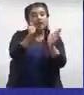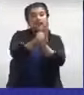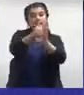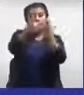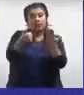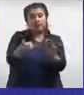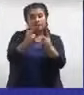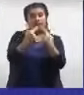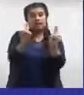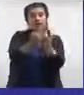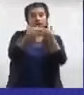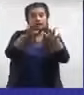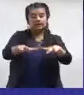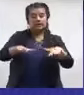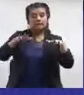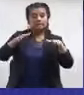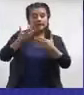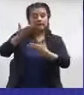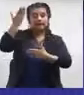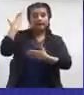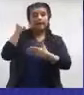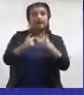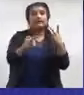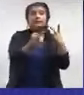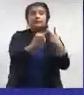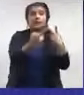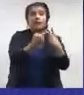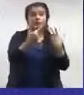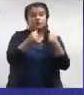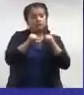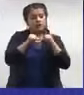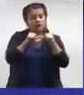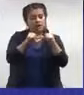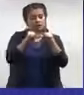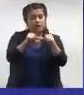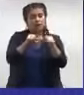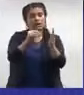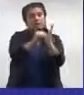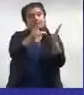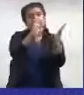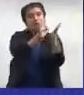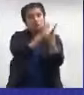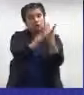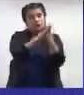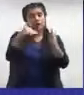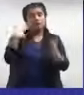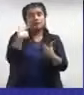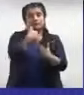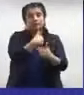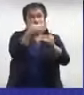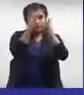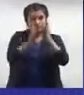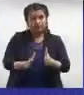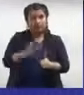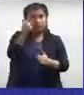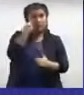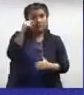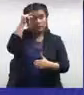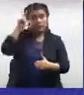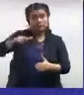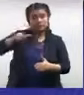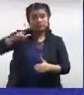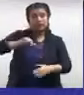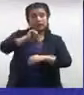sesión anterior. Punto segundo, continuación de la interpelación al ministro de Gobernación,